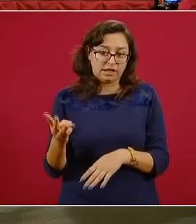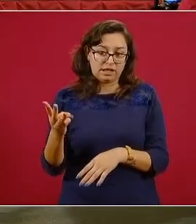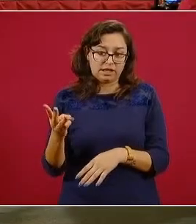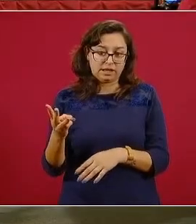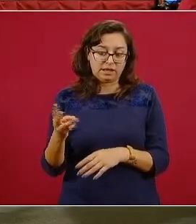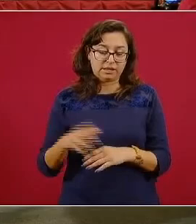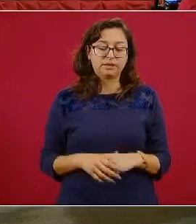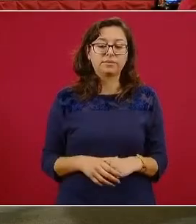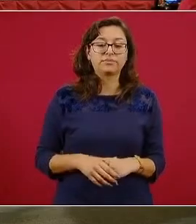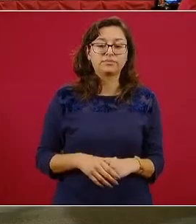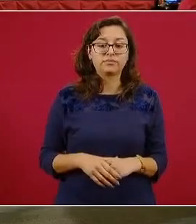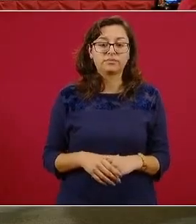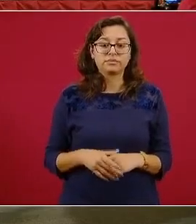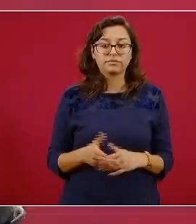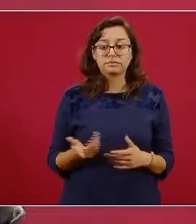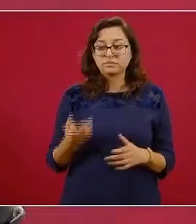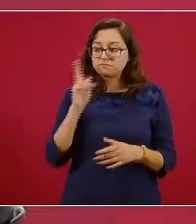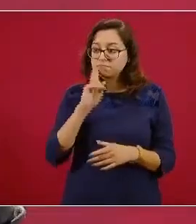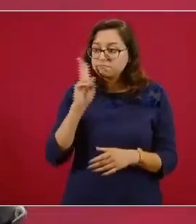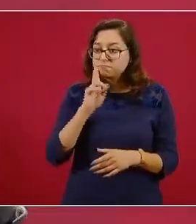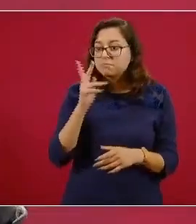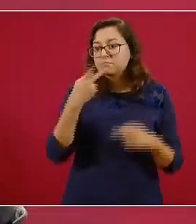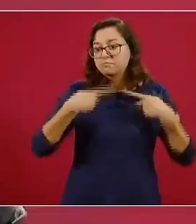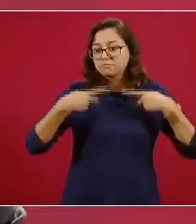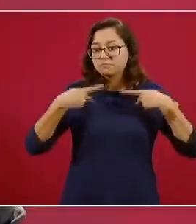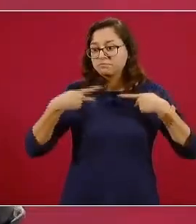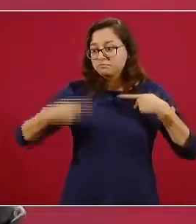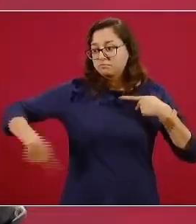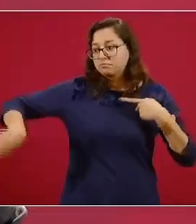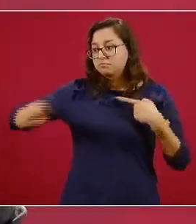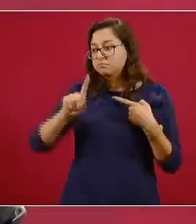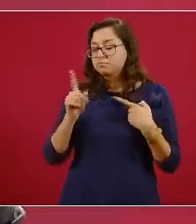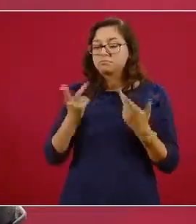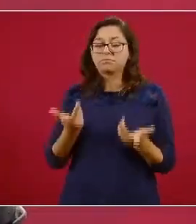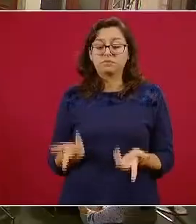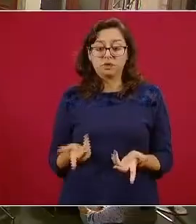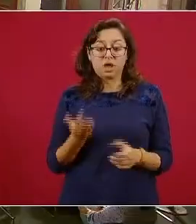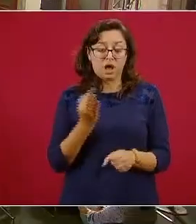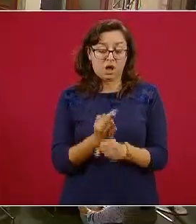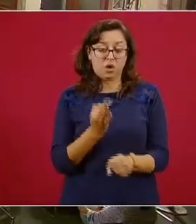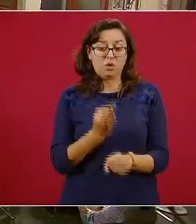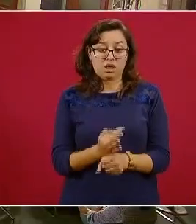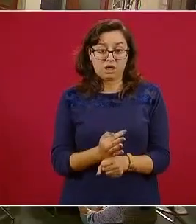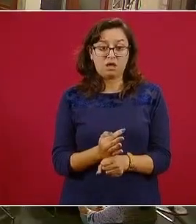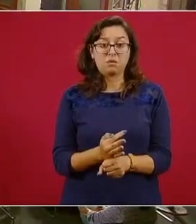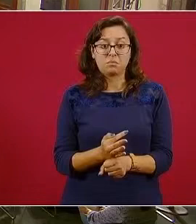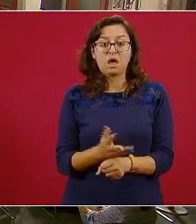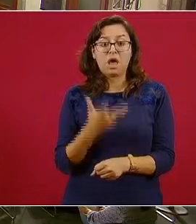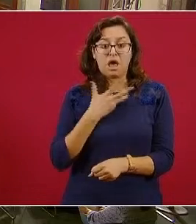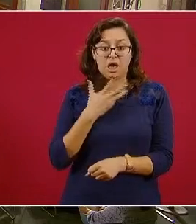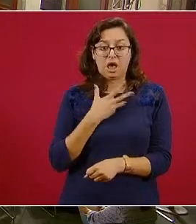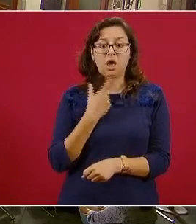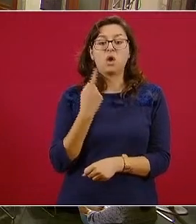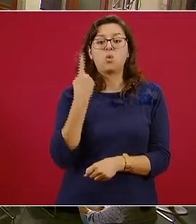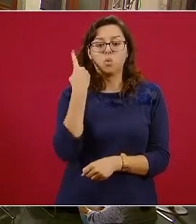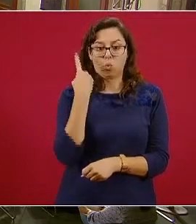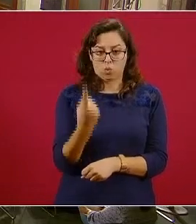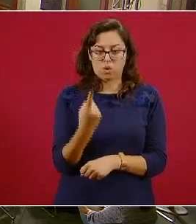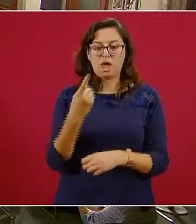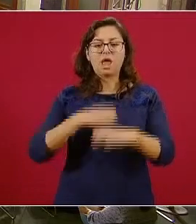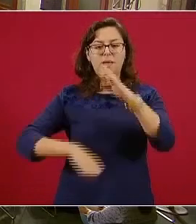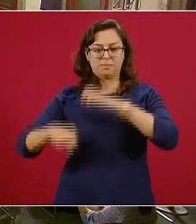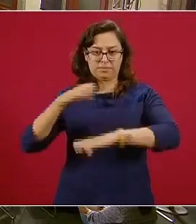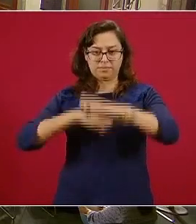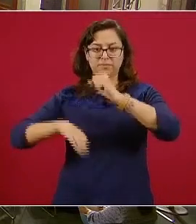los de la fase 3, conocidos como ensayos clínicos controlados. En este momento existe al menos una empresa